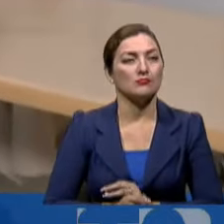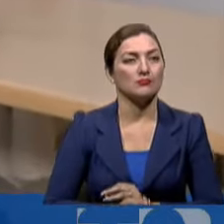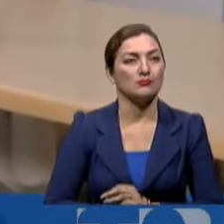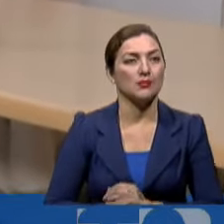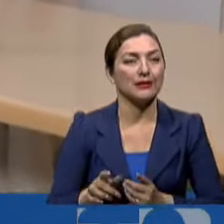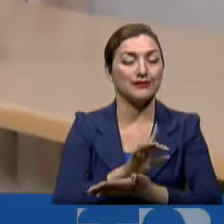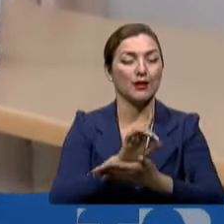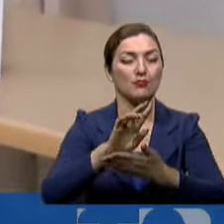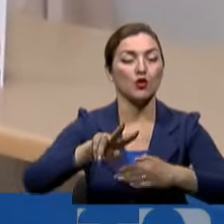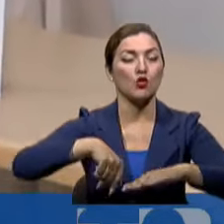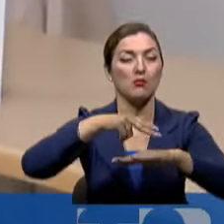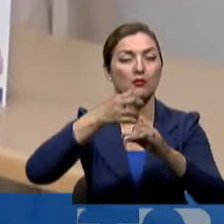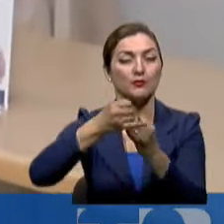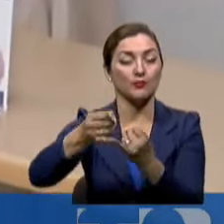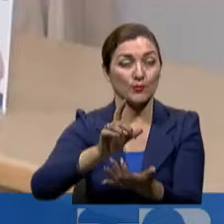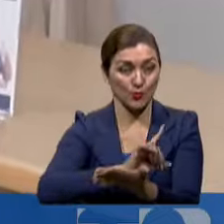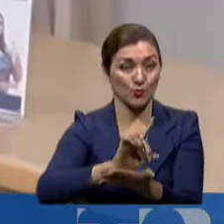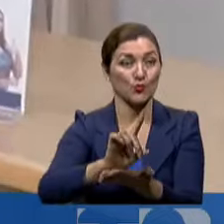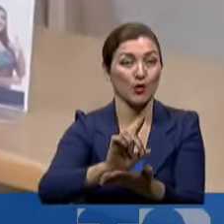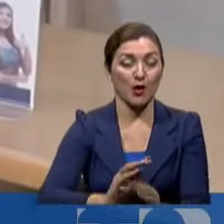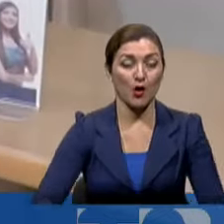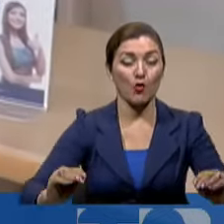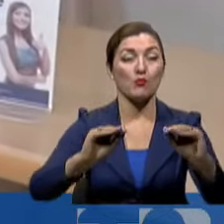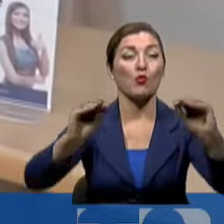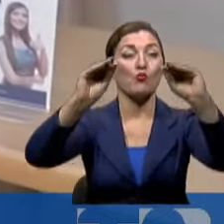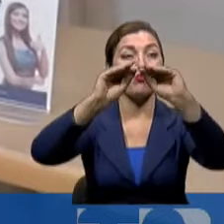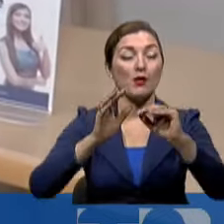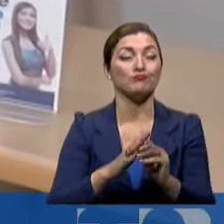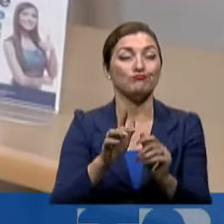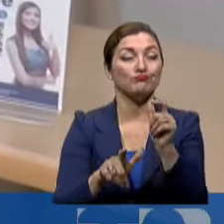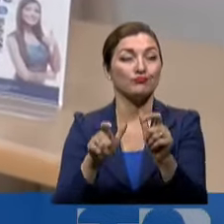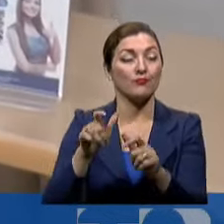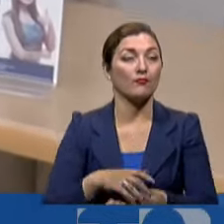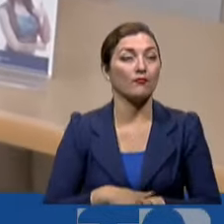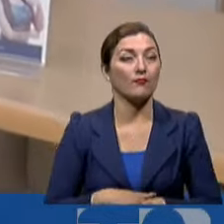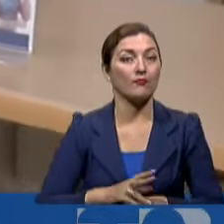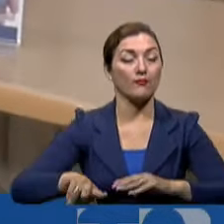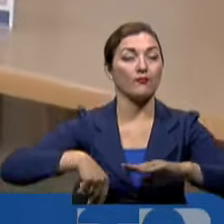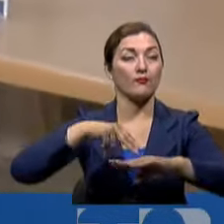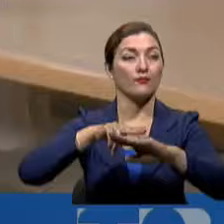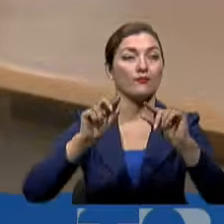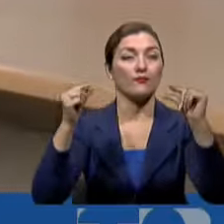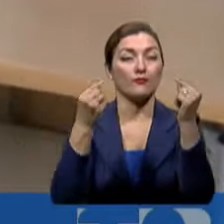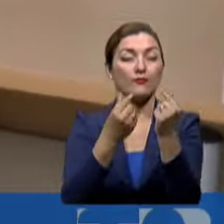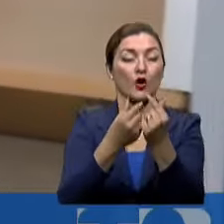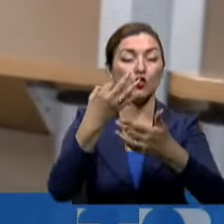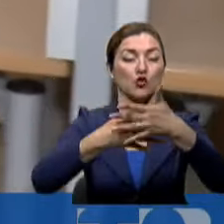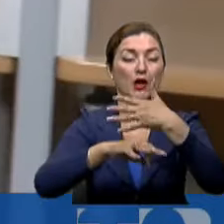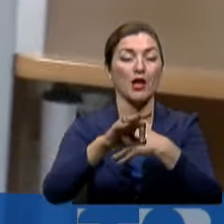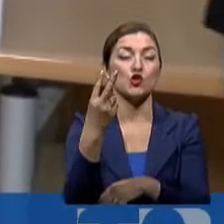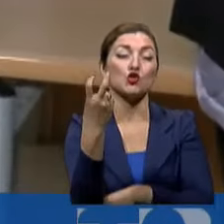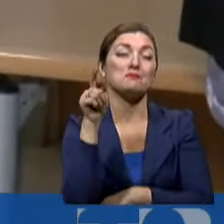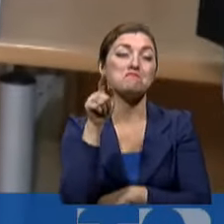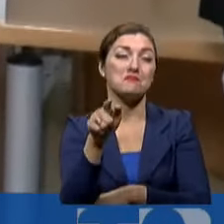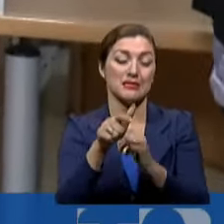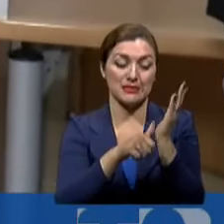un flujo normal, pero el fin de semana sí tuvimos un aumento de personas. A nivel nacional se produjeron como 12.000 cédulas, más